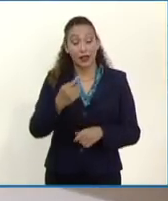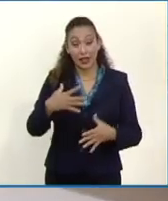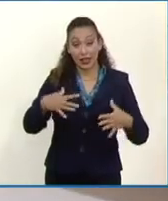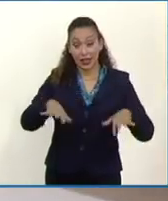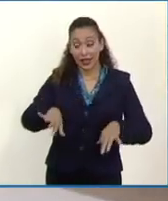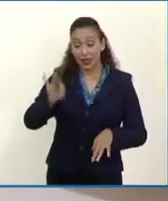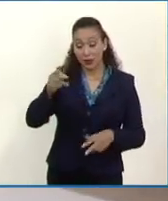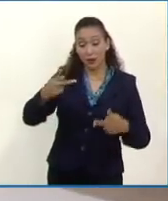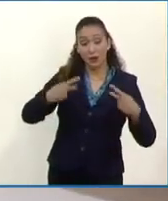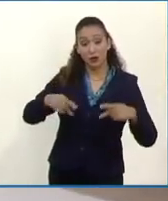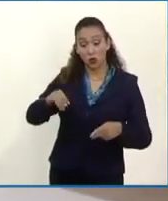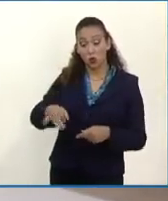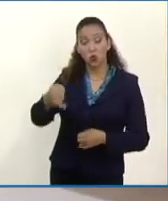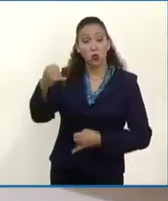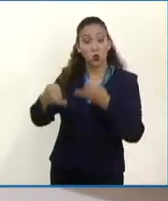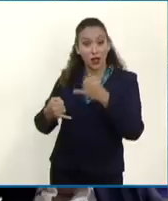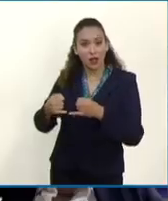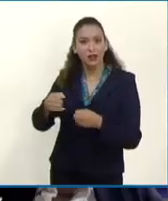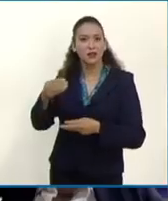ni capacidad técnica.